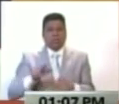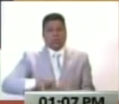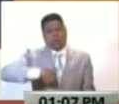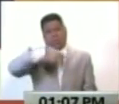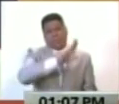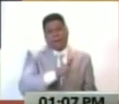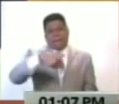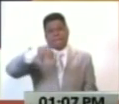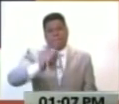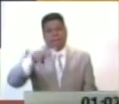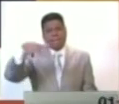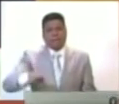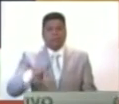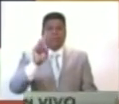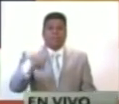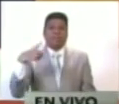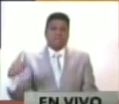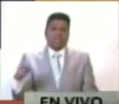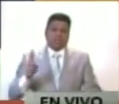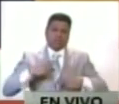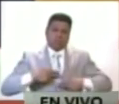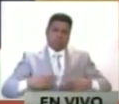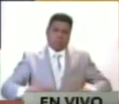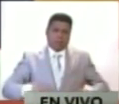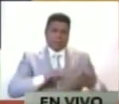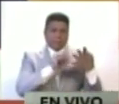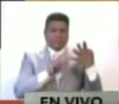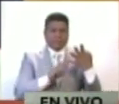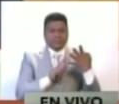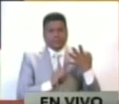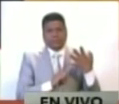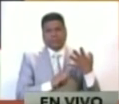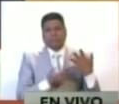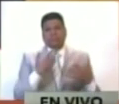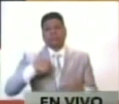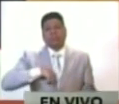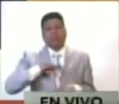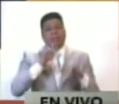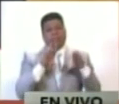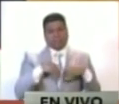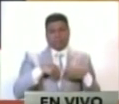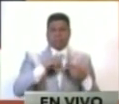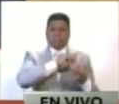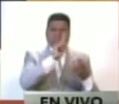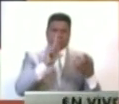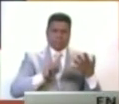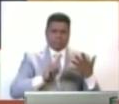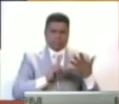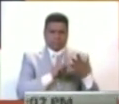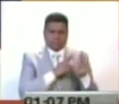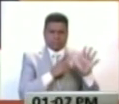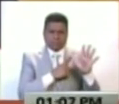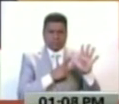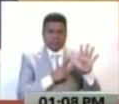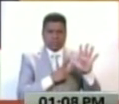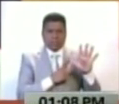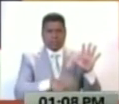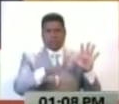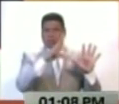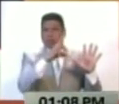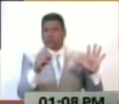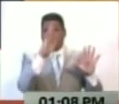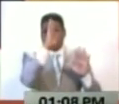Consejo de Derechos Humanos. Estamos igualmente asumiendo la presidencia de los no alineados